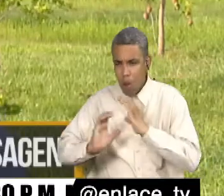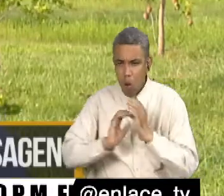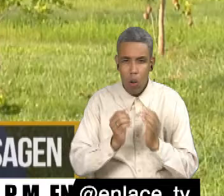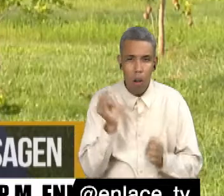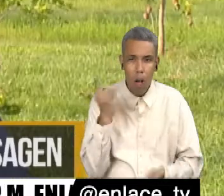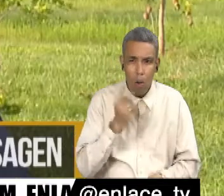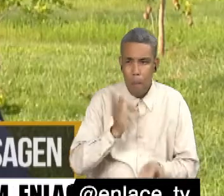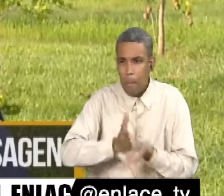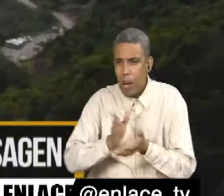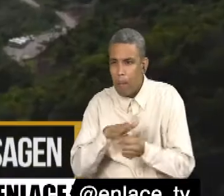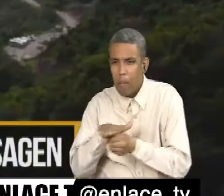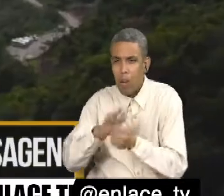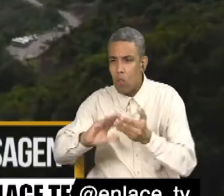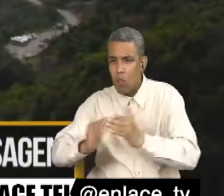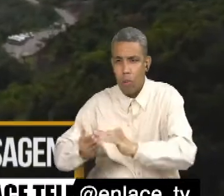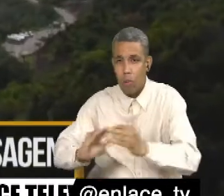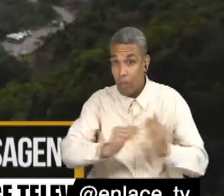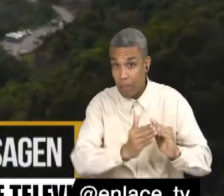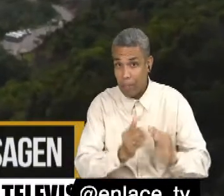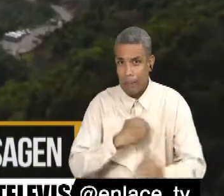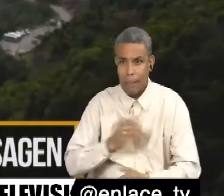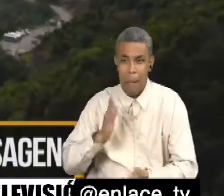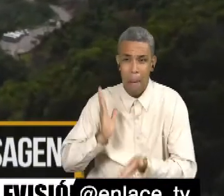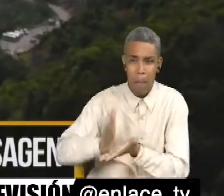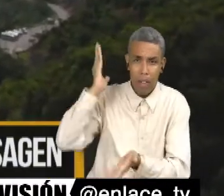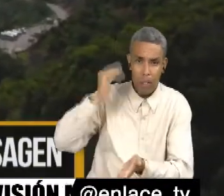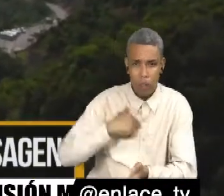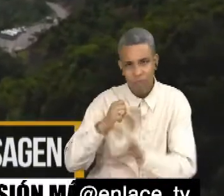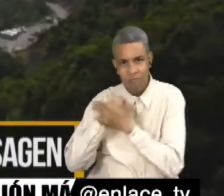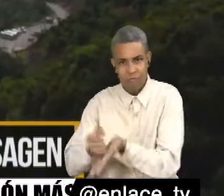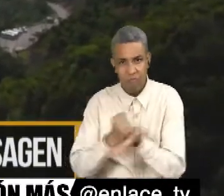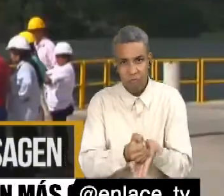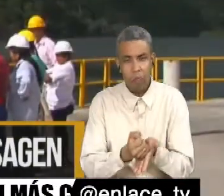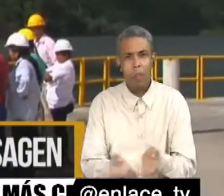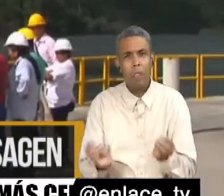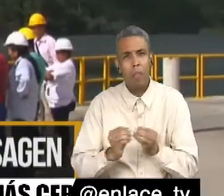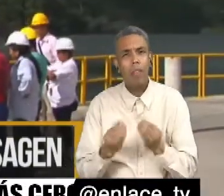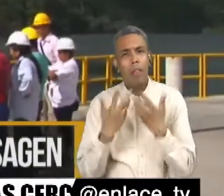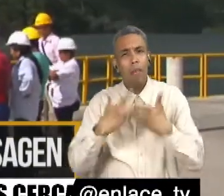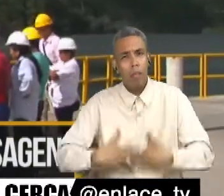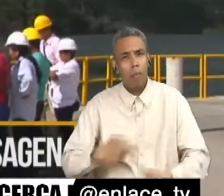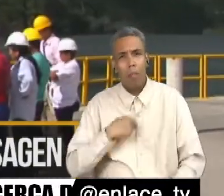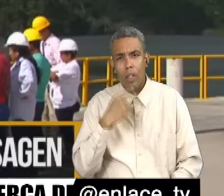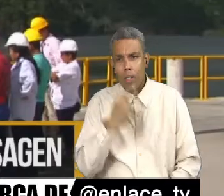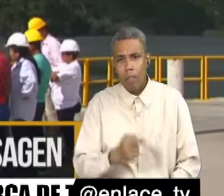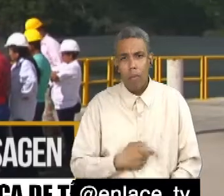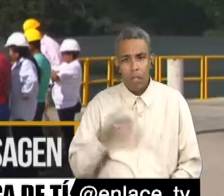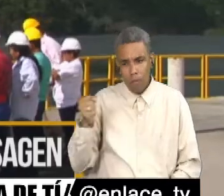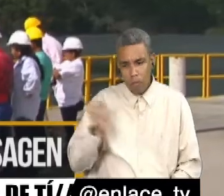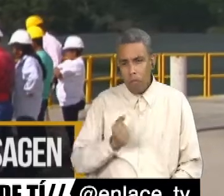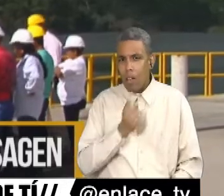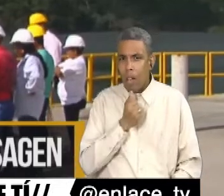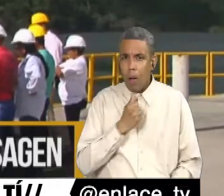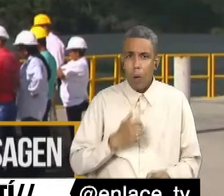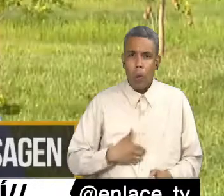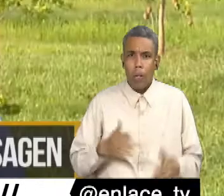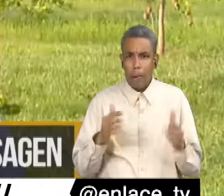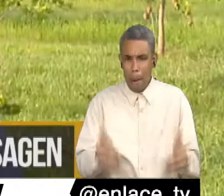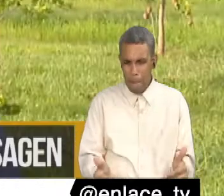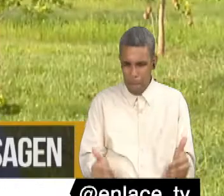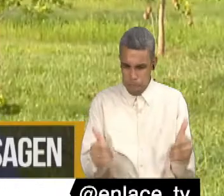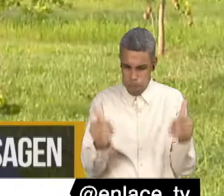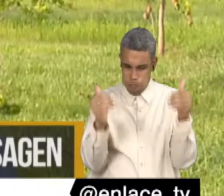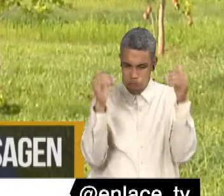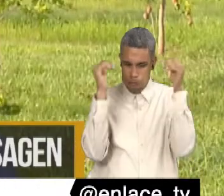presentados en las comunidades aguas abajo. De igual forma, la empresa se ha referido al impacto que estos vertimientos han tenido en la comunidad aledaña. Hemos